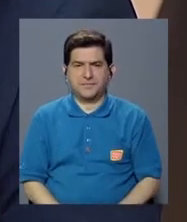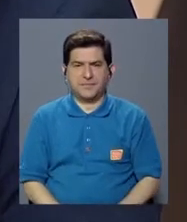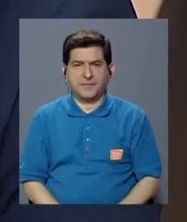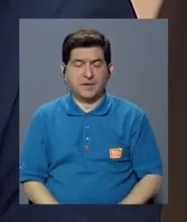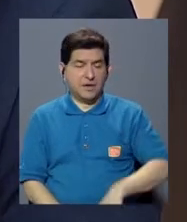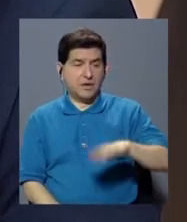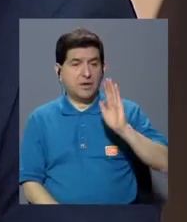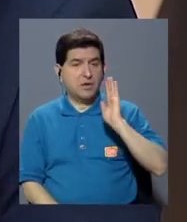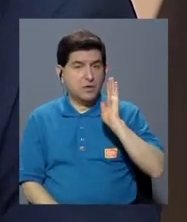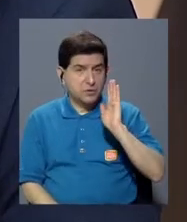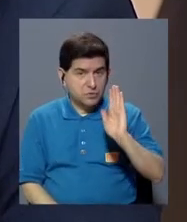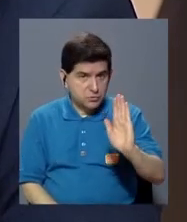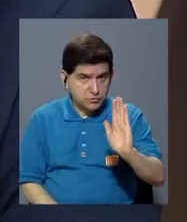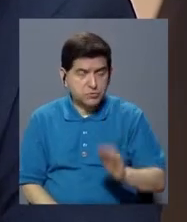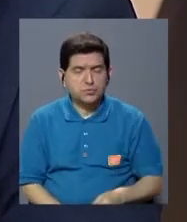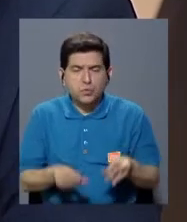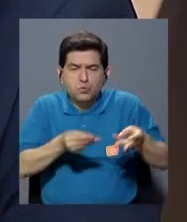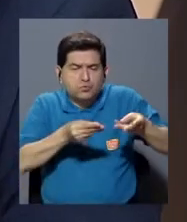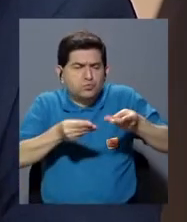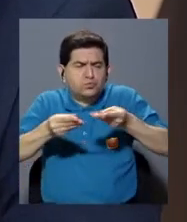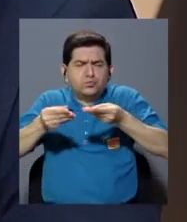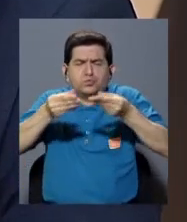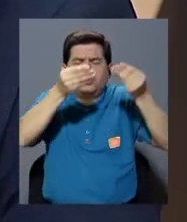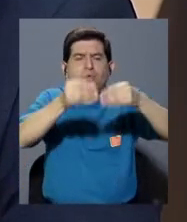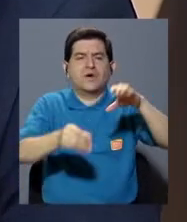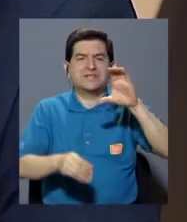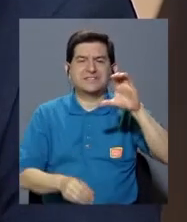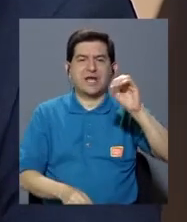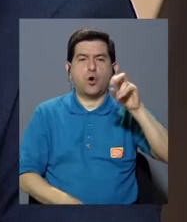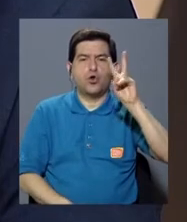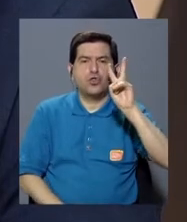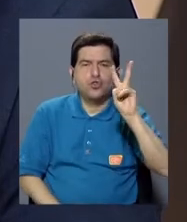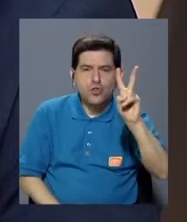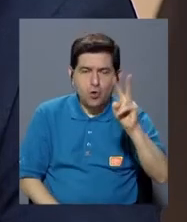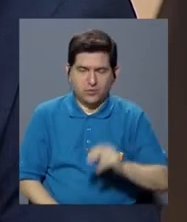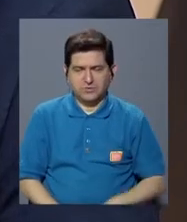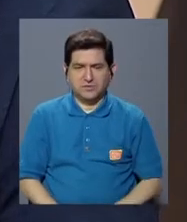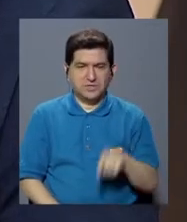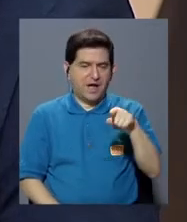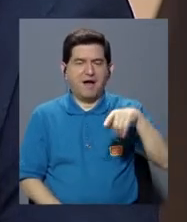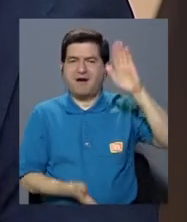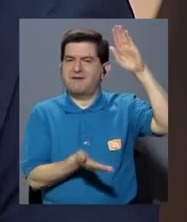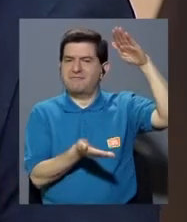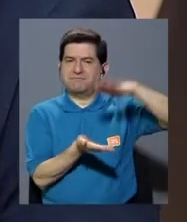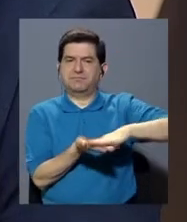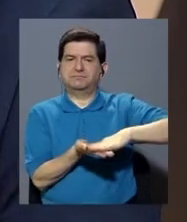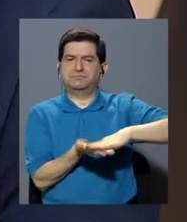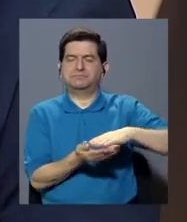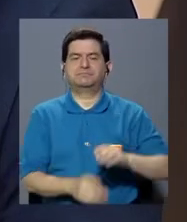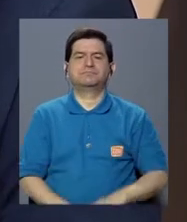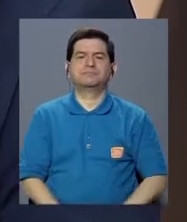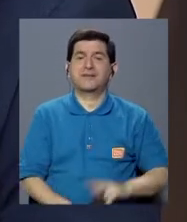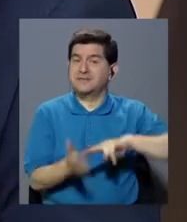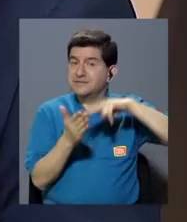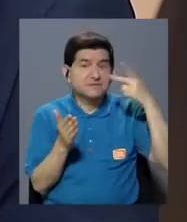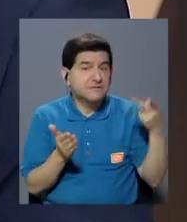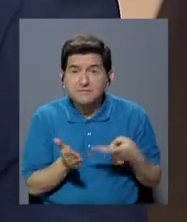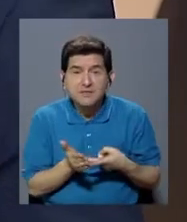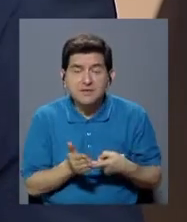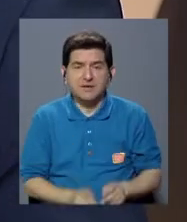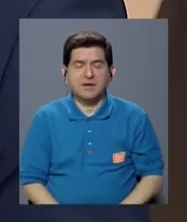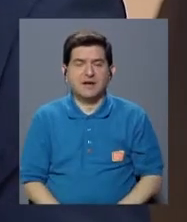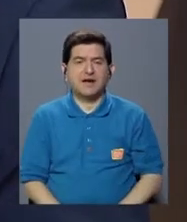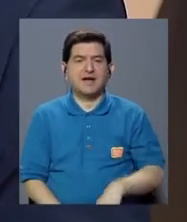que sus emisiones de CO2 sean las menores posibles. Es decir, y